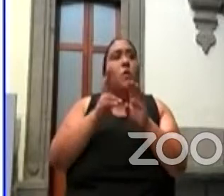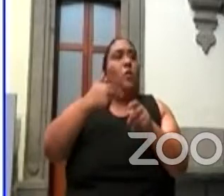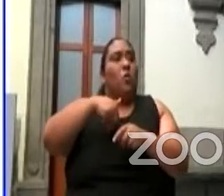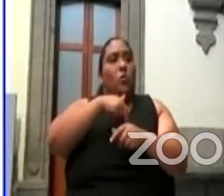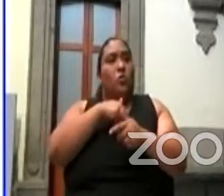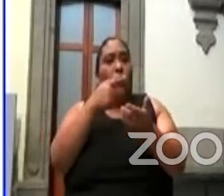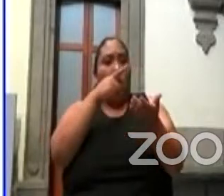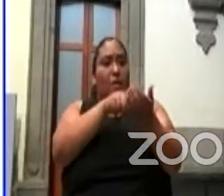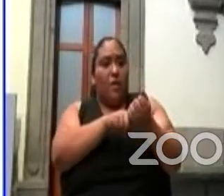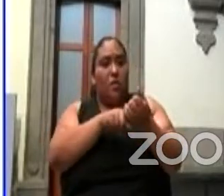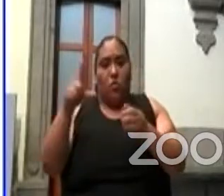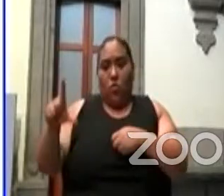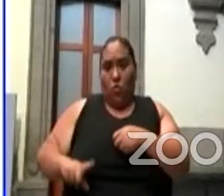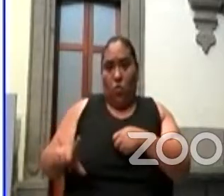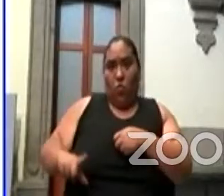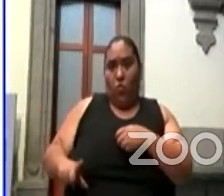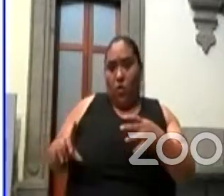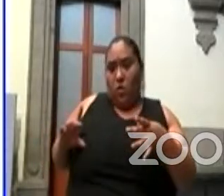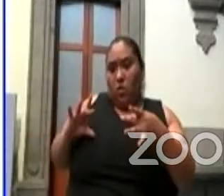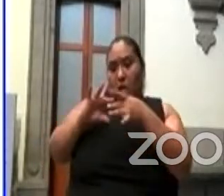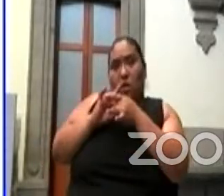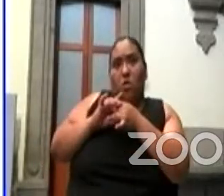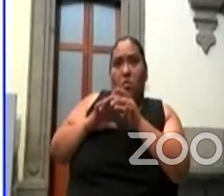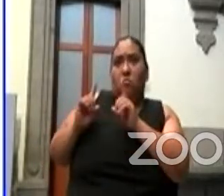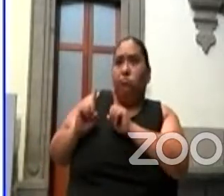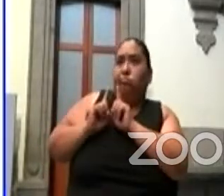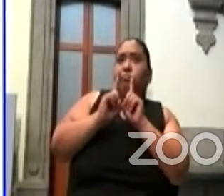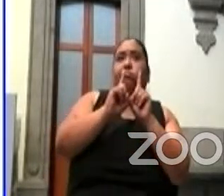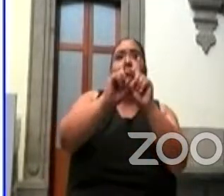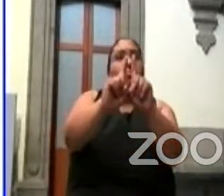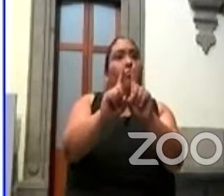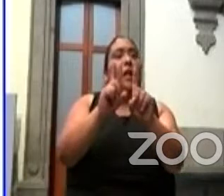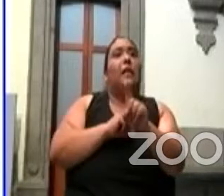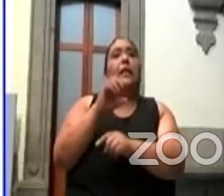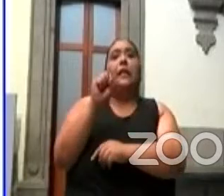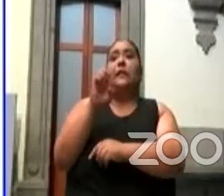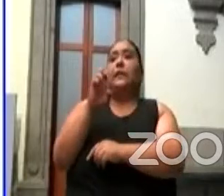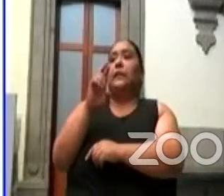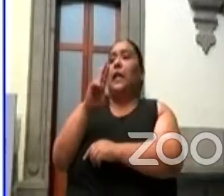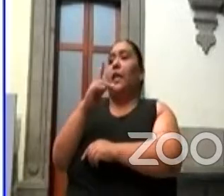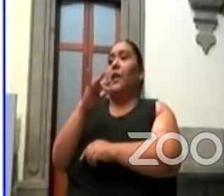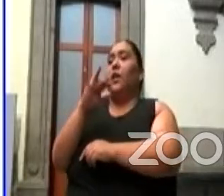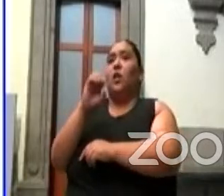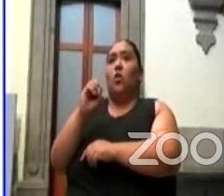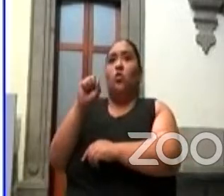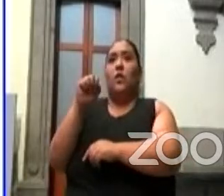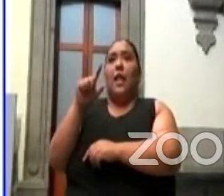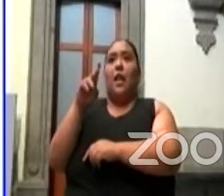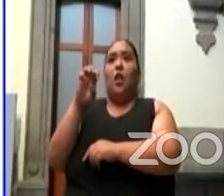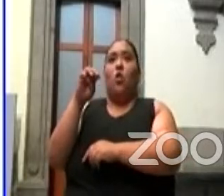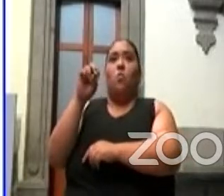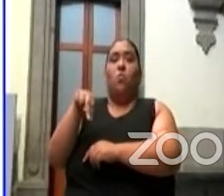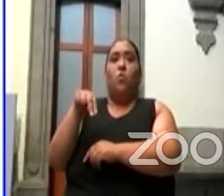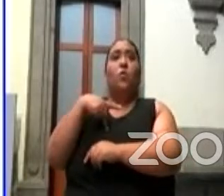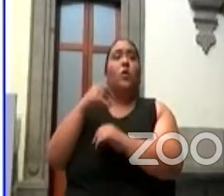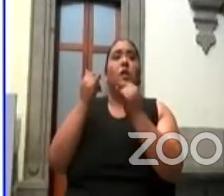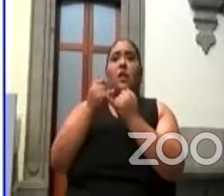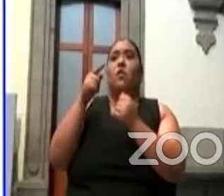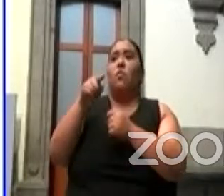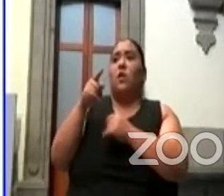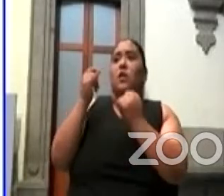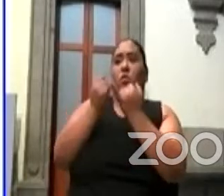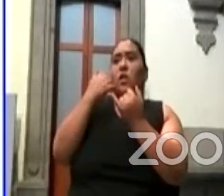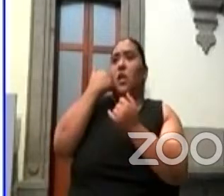nuestro gobernador, actual gobernador Sergio Salomón Céspedes. Bueno, quisiera ahí también hacerles